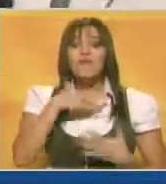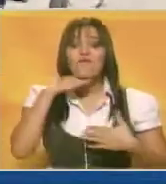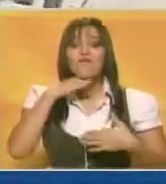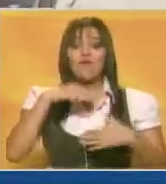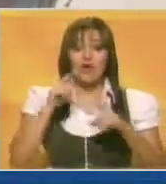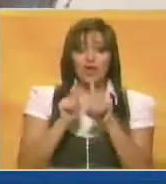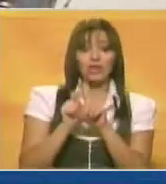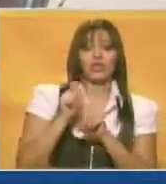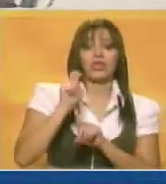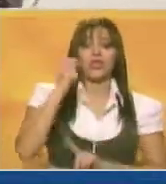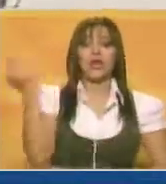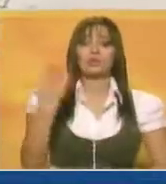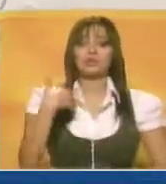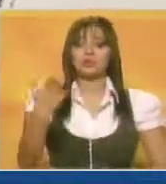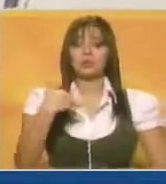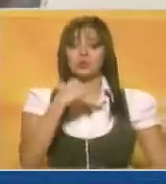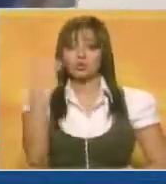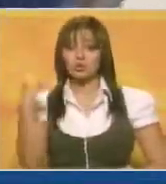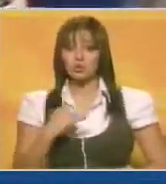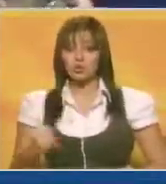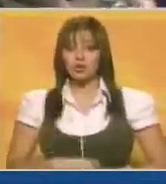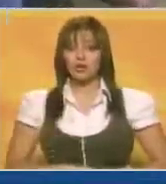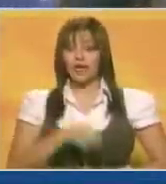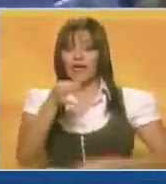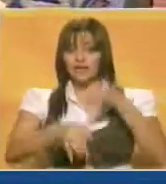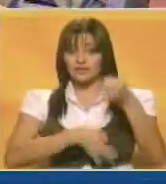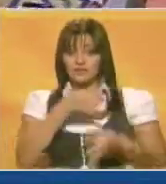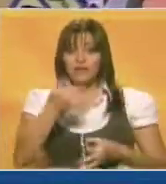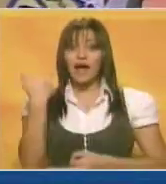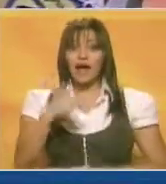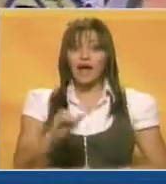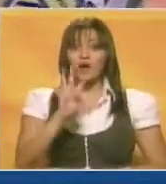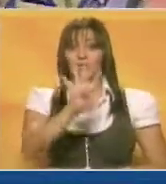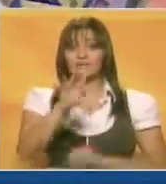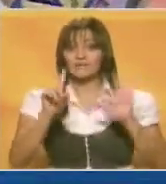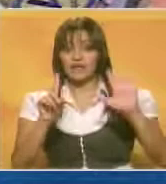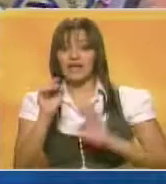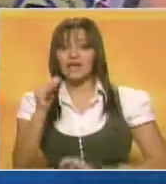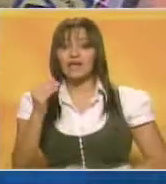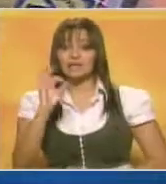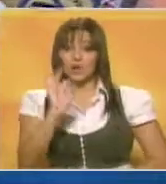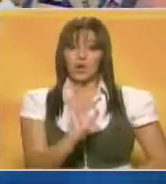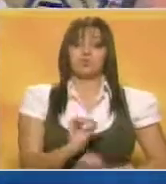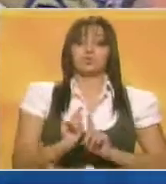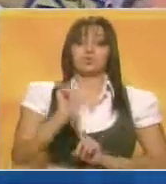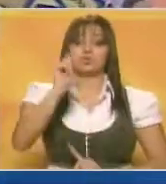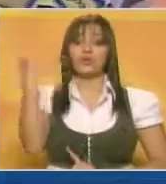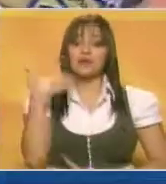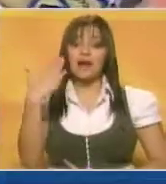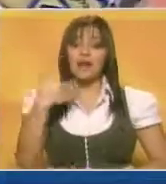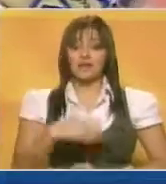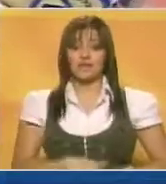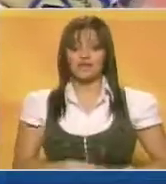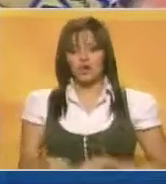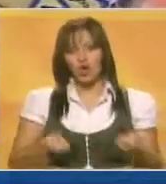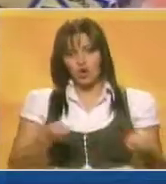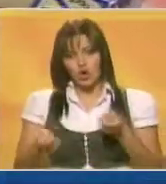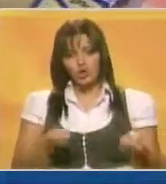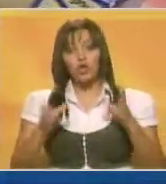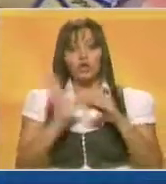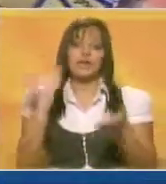temperaturas registradas en el estado Zulia. Asegura que alcanzan los 46 grados. Hay que tener calma, nosotros estamos con el control del